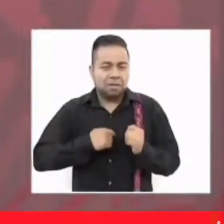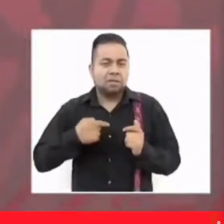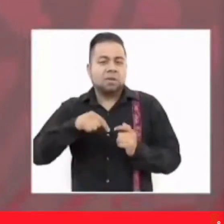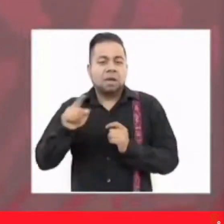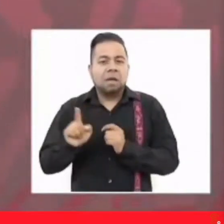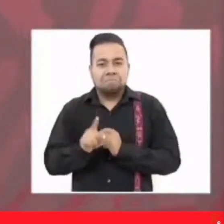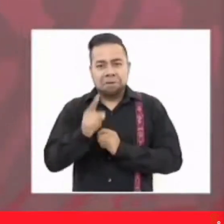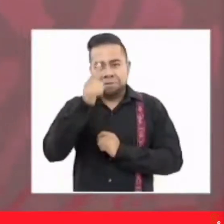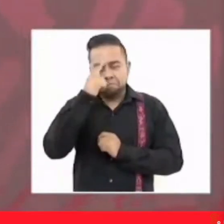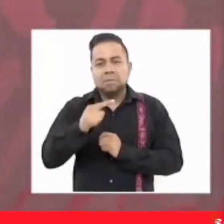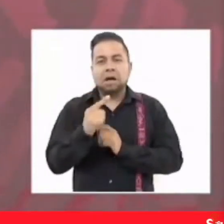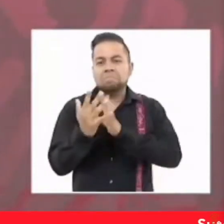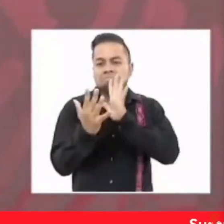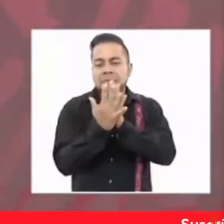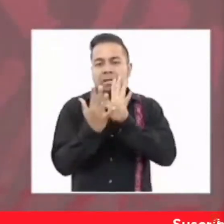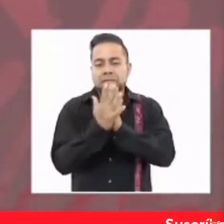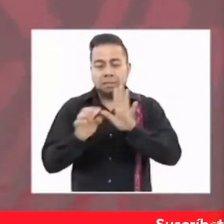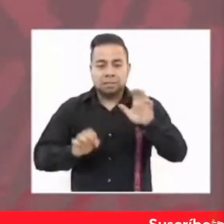acto histórico.